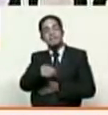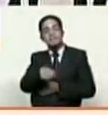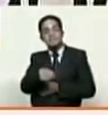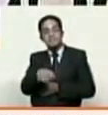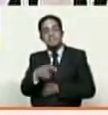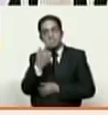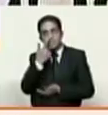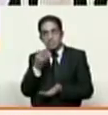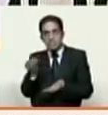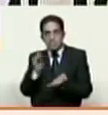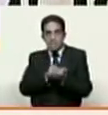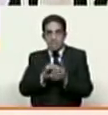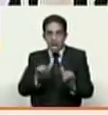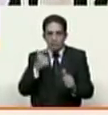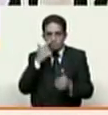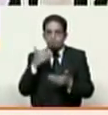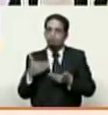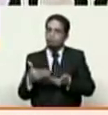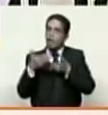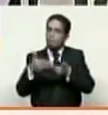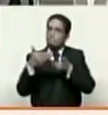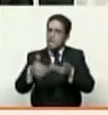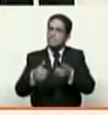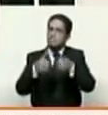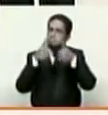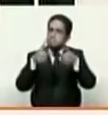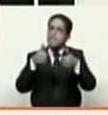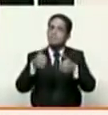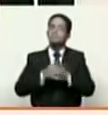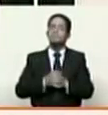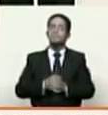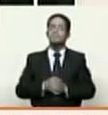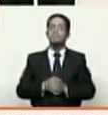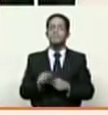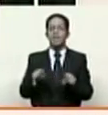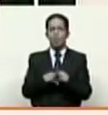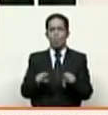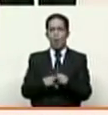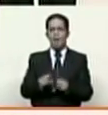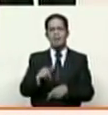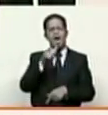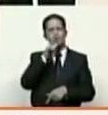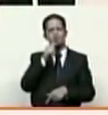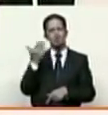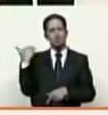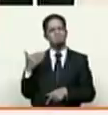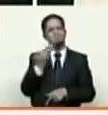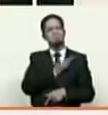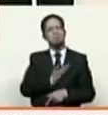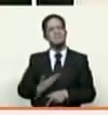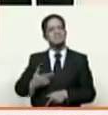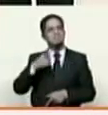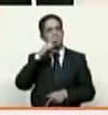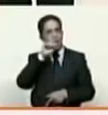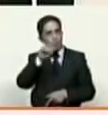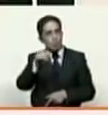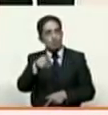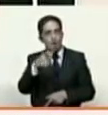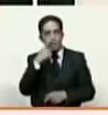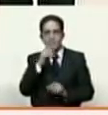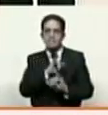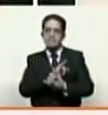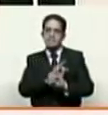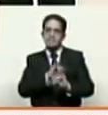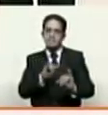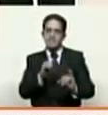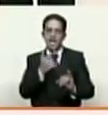Mayor Eléctrico, avances muy importantes, donde, tal como lo anunció el presidente Nicolás Maduro, se está ejecutando un plan de administración